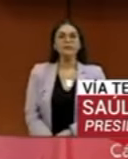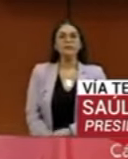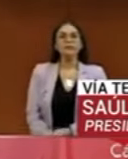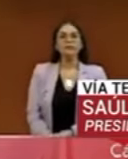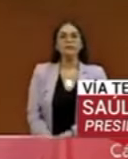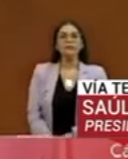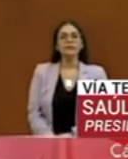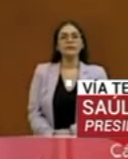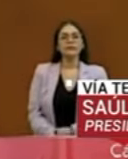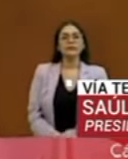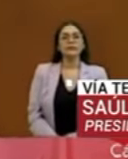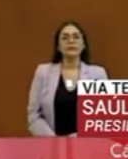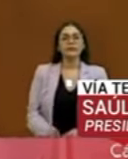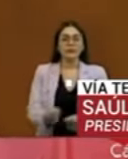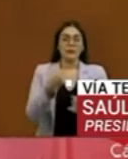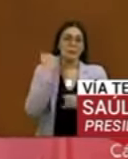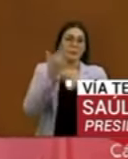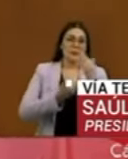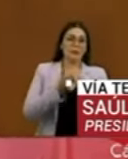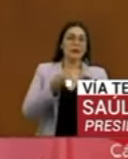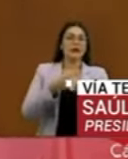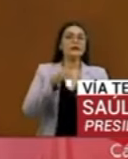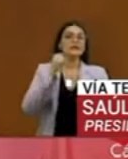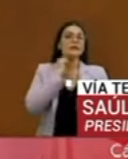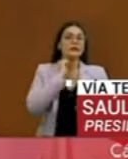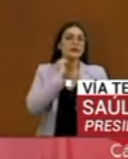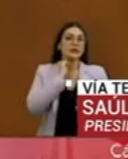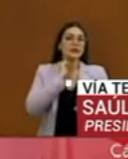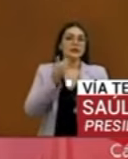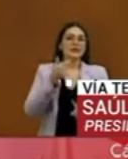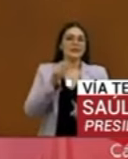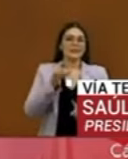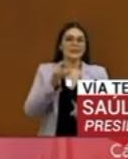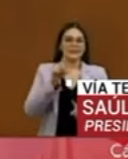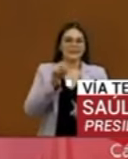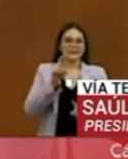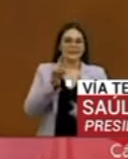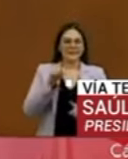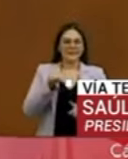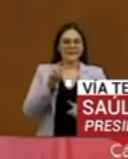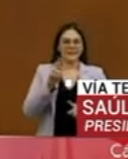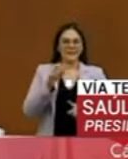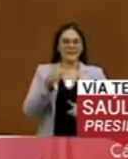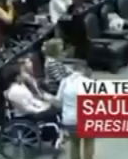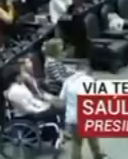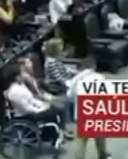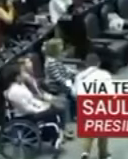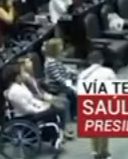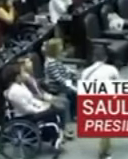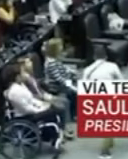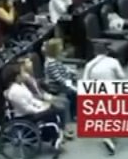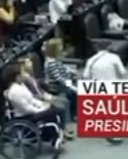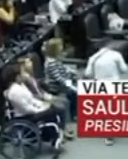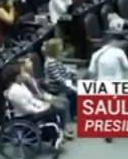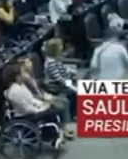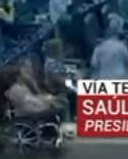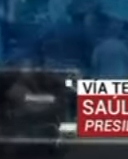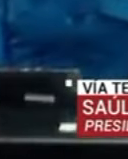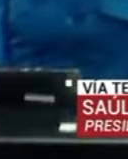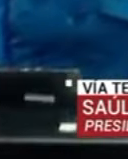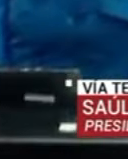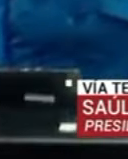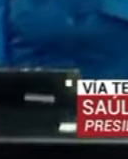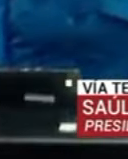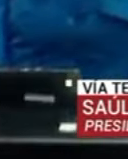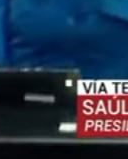y por eso la estamos ejerciendo porque es un respaldo ciudadano muy bien senador Muchas gracias por tomarnos esta llamada